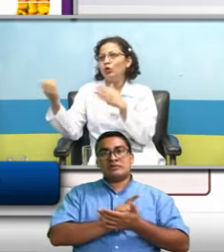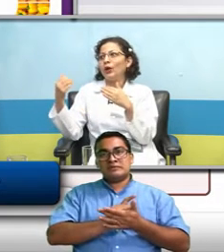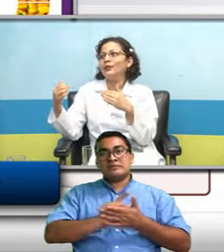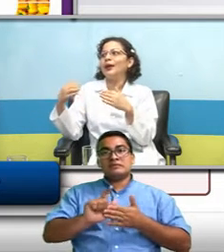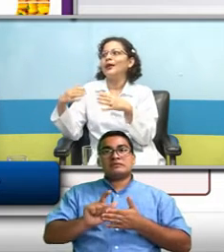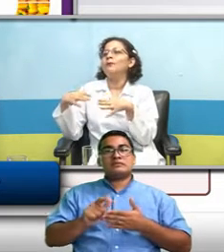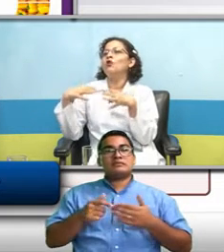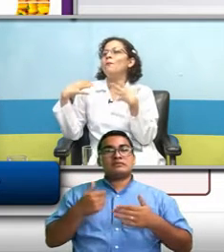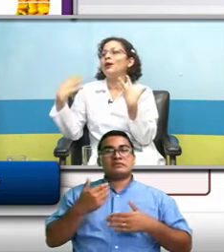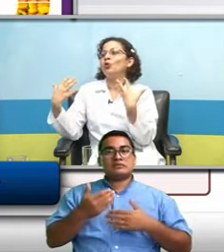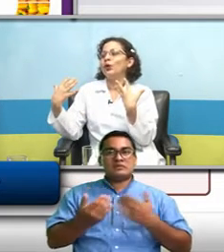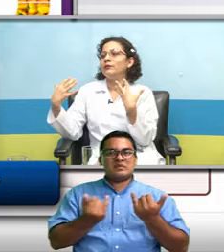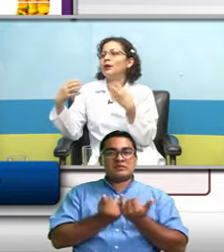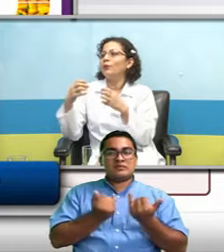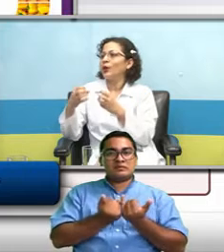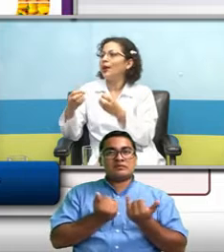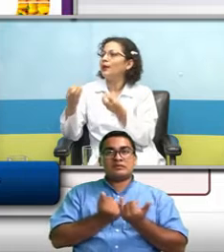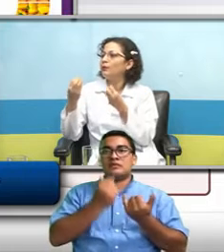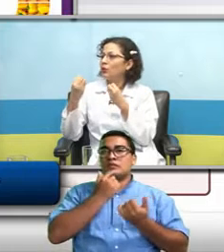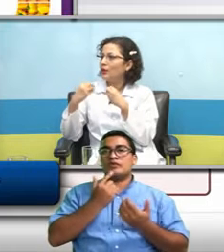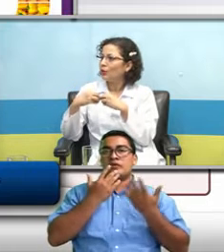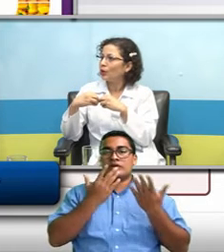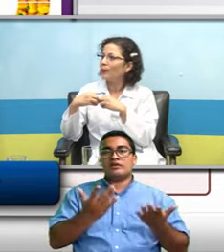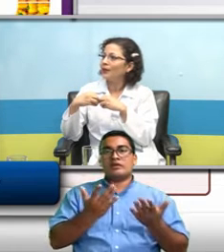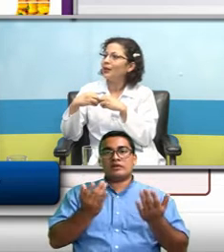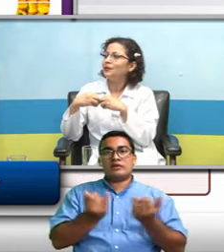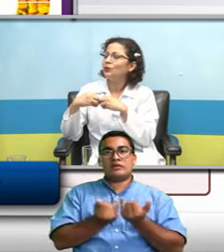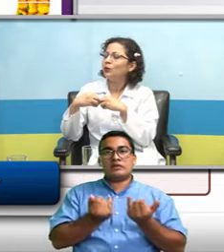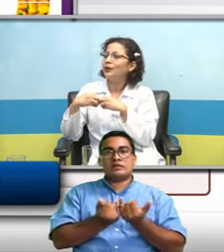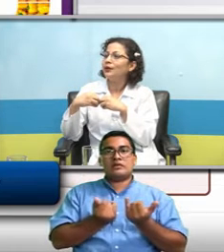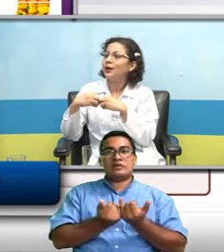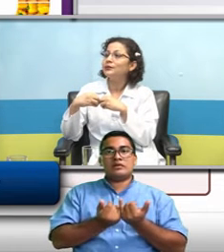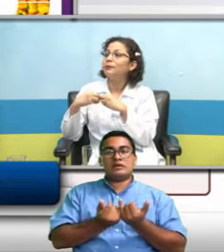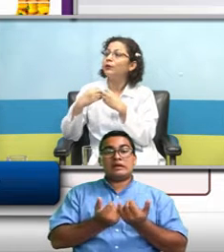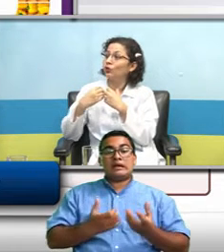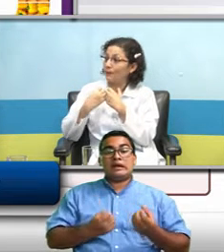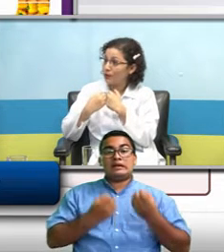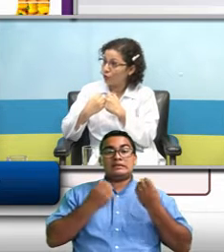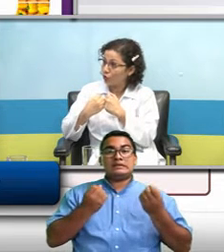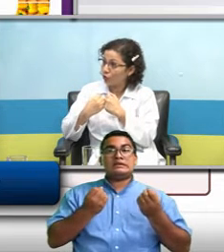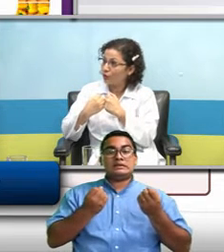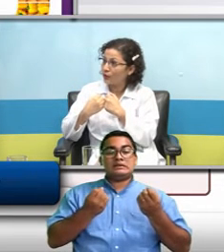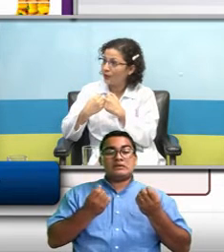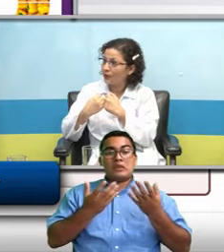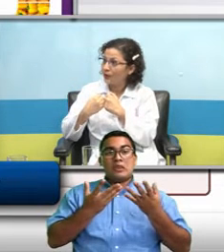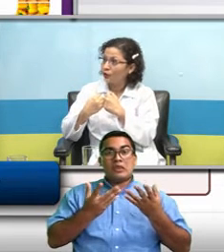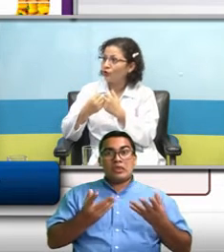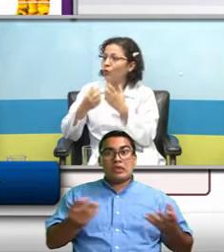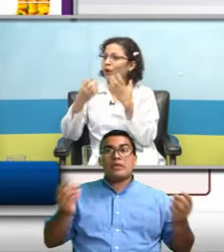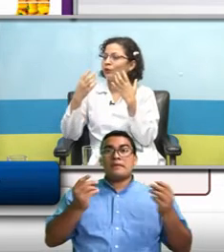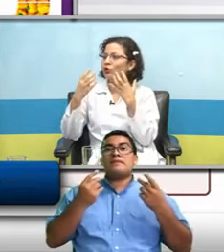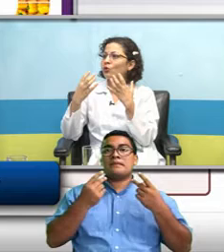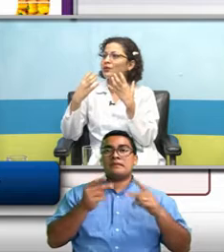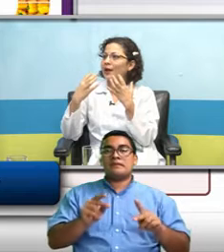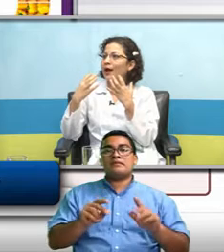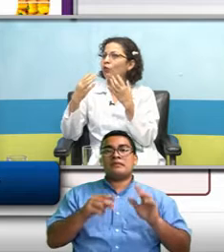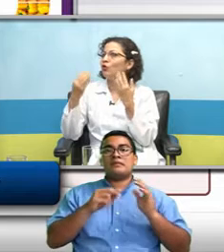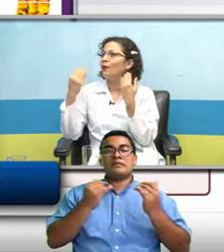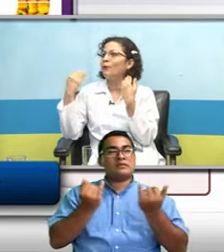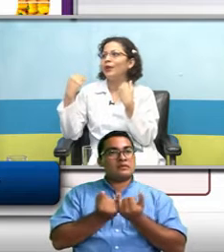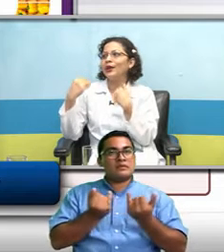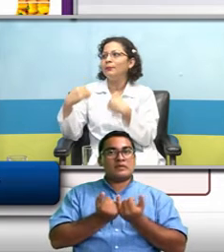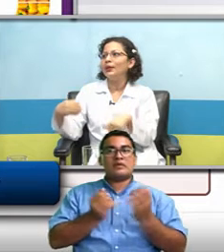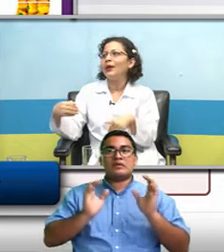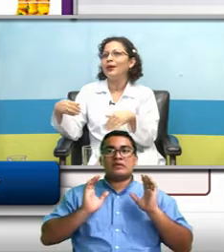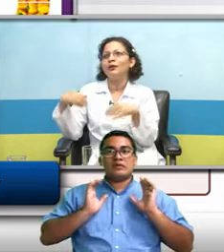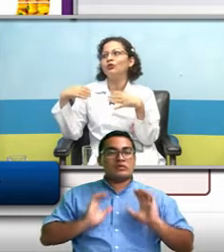y durante la quimio más todavía, porque la quimio es cierto que mata las células del cáncer, pero también son tóxicas. Entonces un cuerpo intoxicado no va a